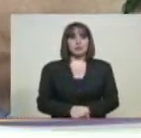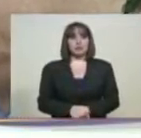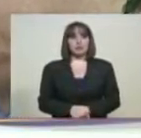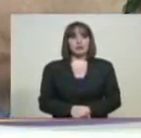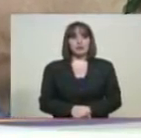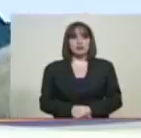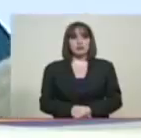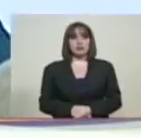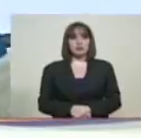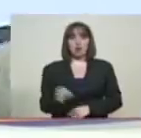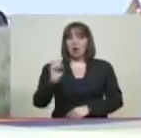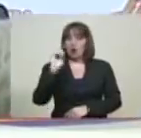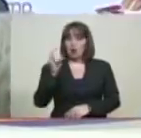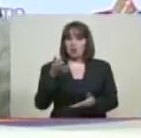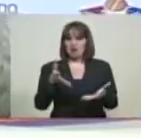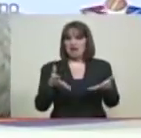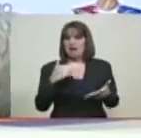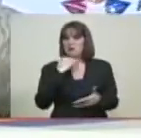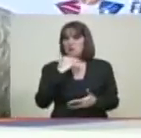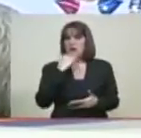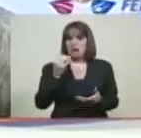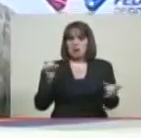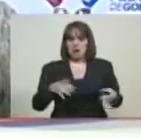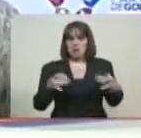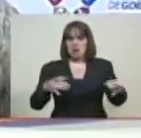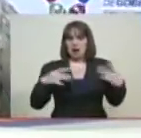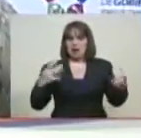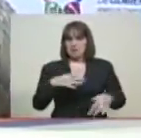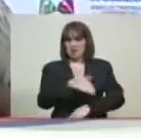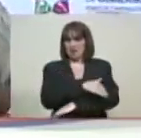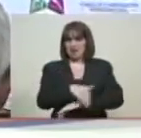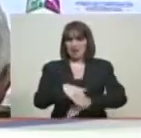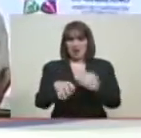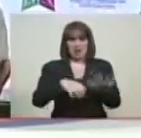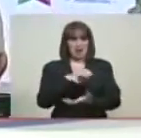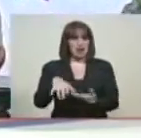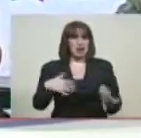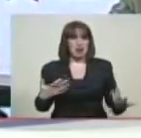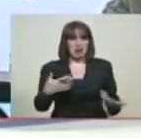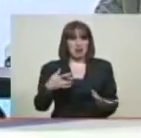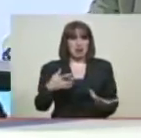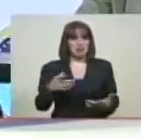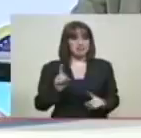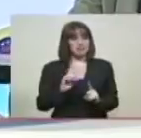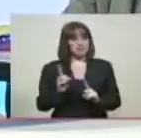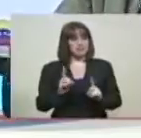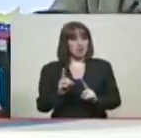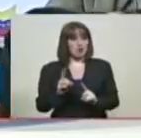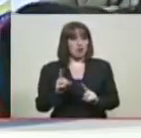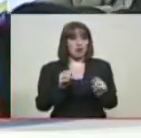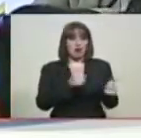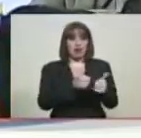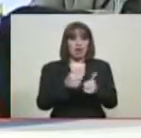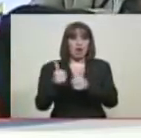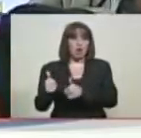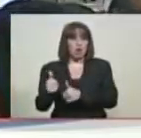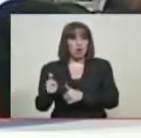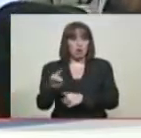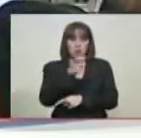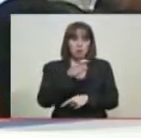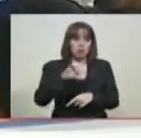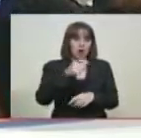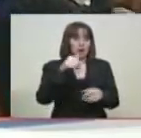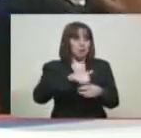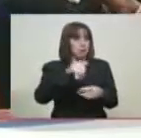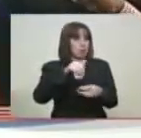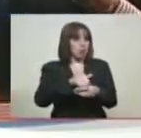o ganaron algo con la guarimba ninguno de ustedes ganó su gobernación guau limpiando ganaron su gobernación buscando los votos